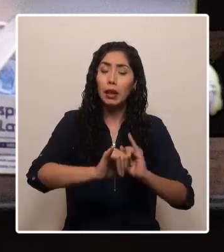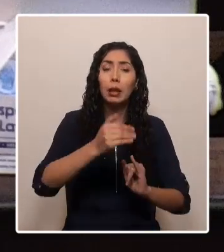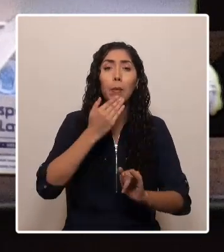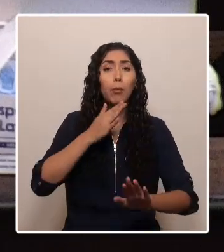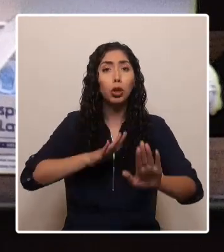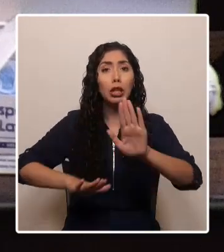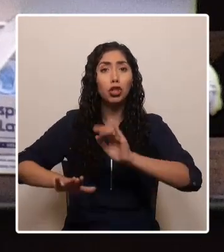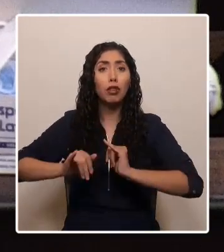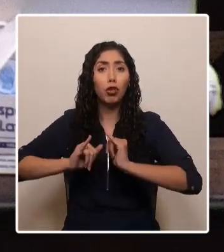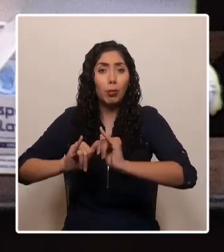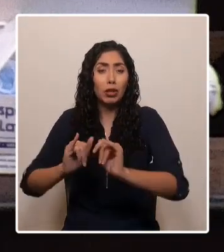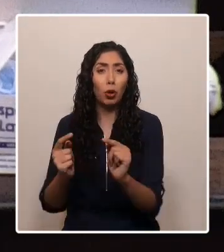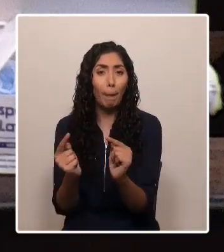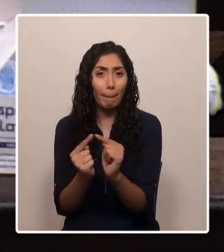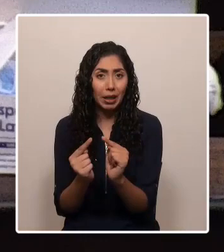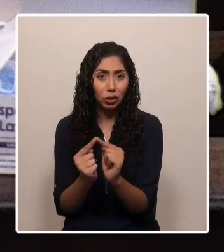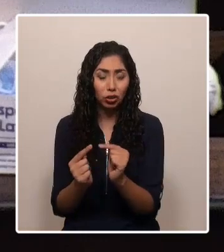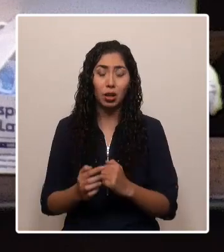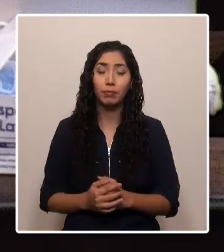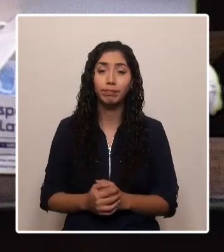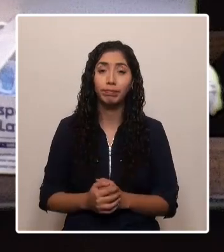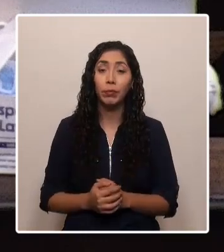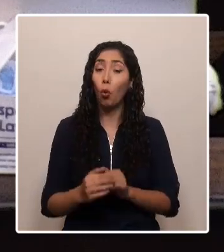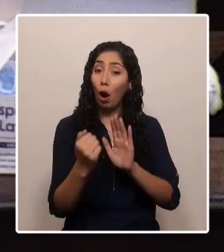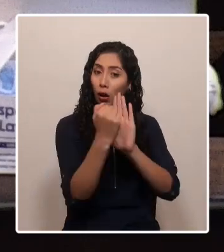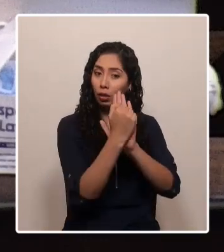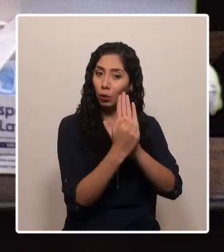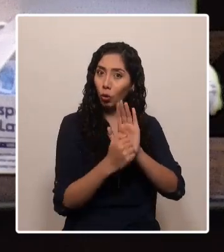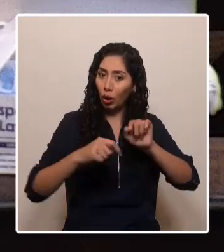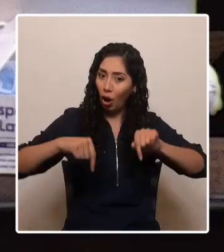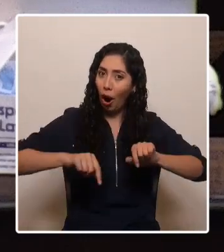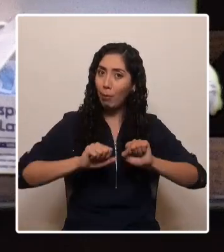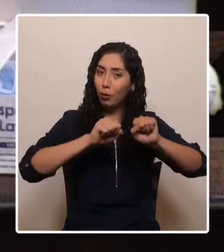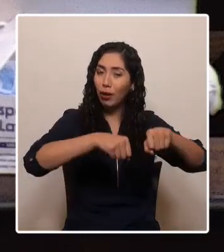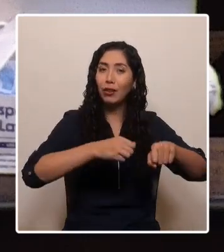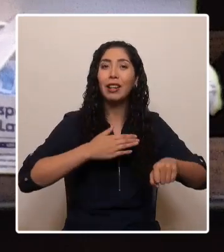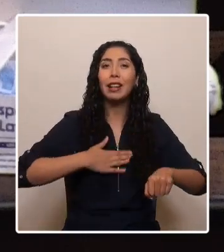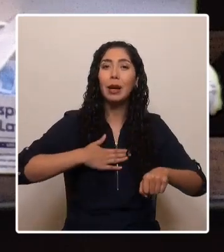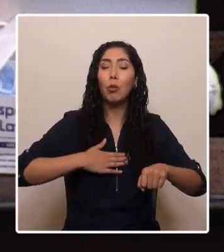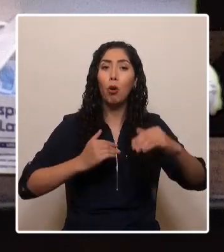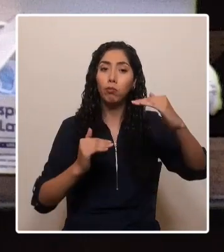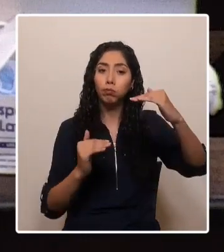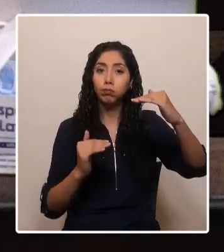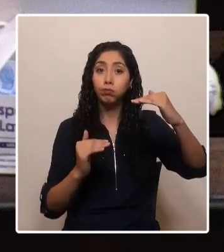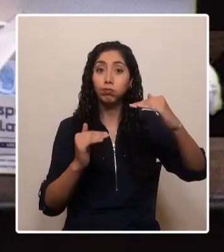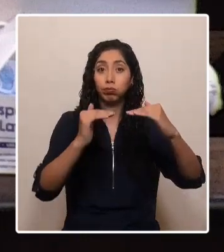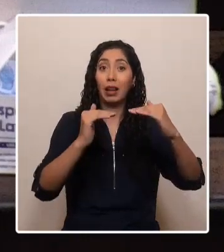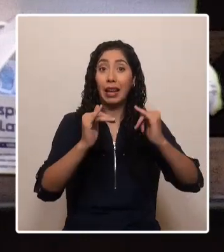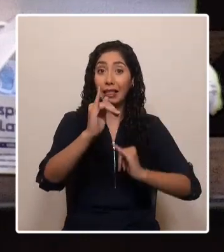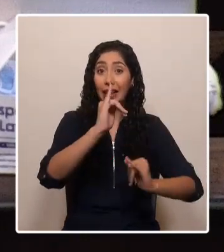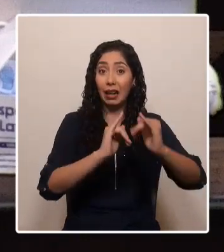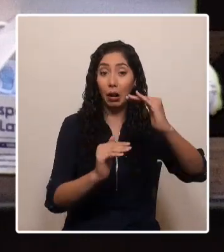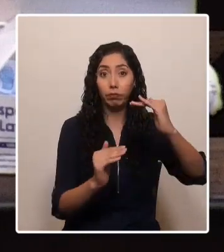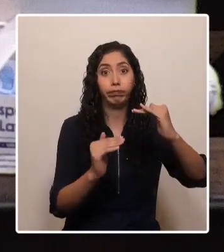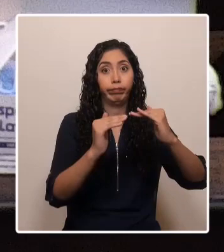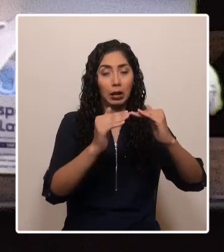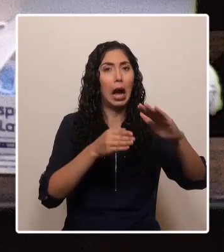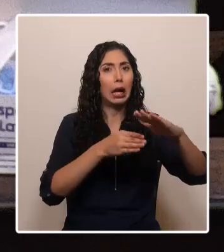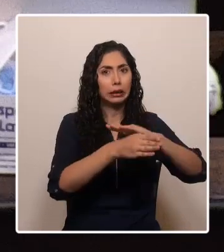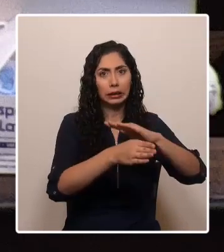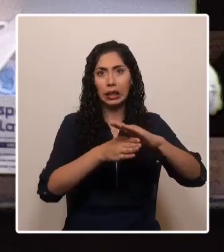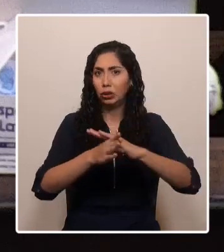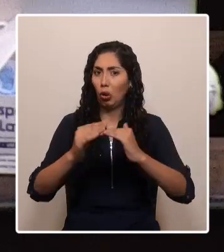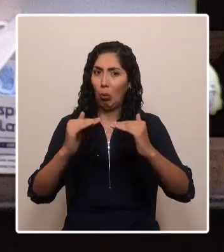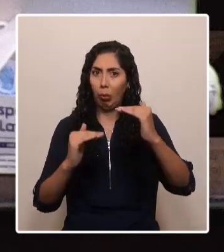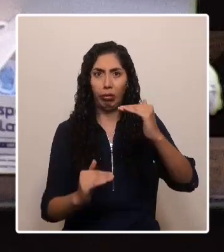otros temas. Con los artículos que hoy aprobaremos buscamos disminuir la brecha digital o acceso desigual a Internet, que por cierto es un fenómeno complejo